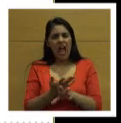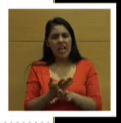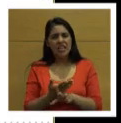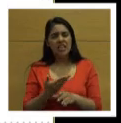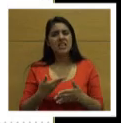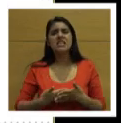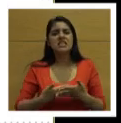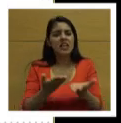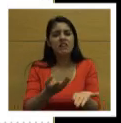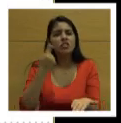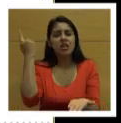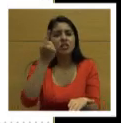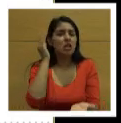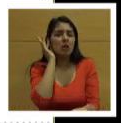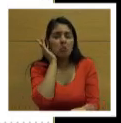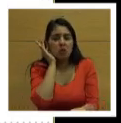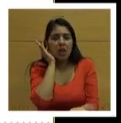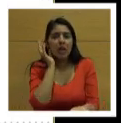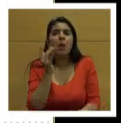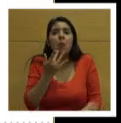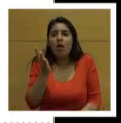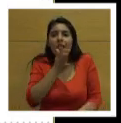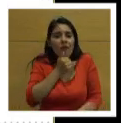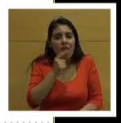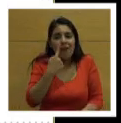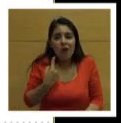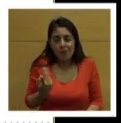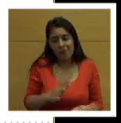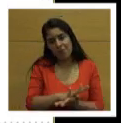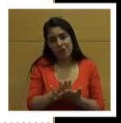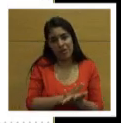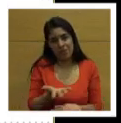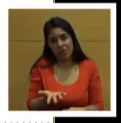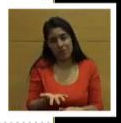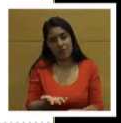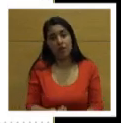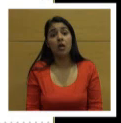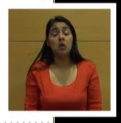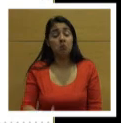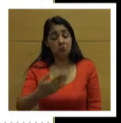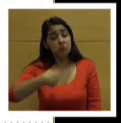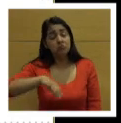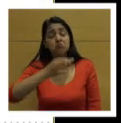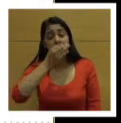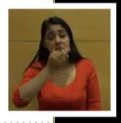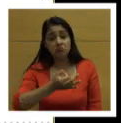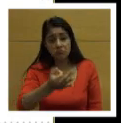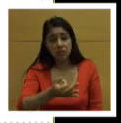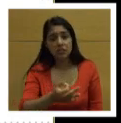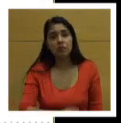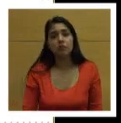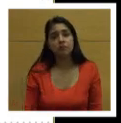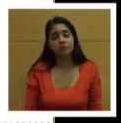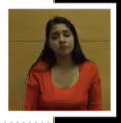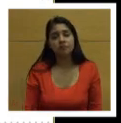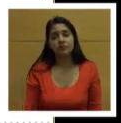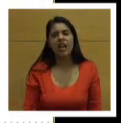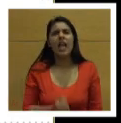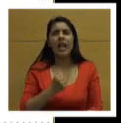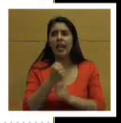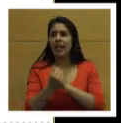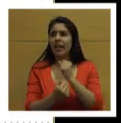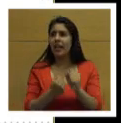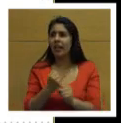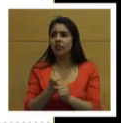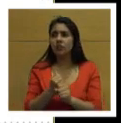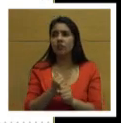Mujer y no existe un servicio para el hombre, por ejemplo, Nacional del Hombre. Y nosotros siempre señalamos que desde el año 91